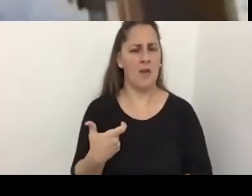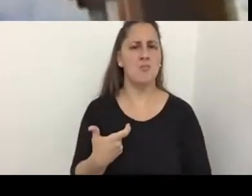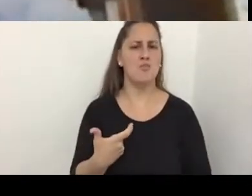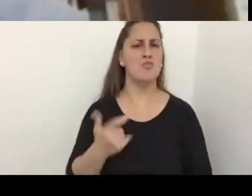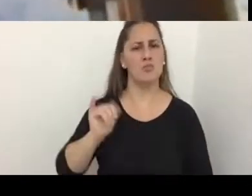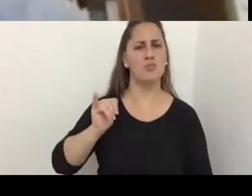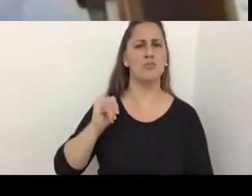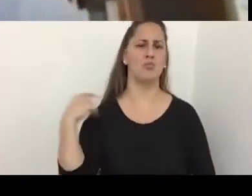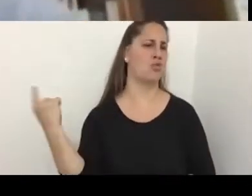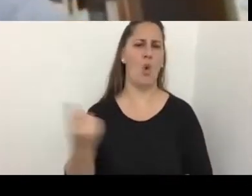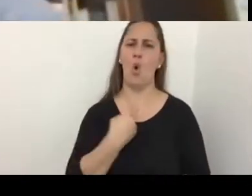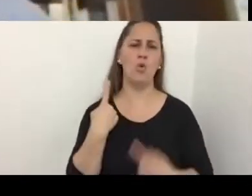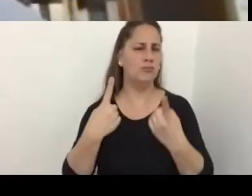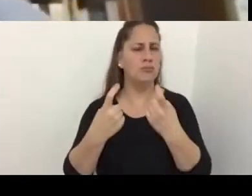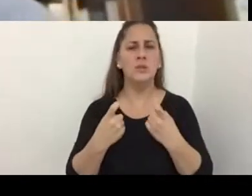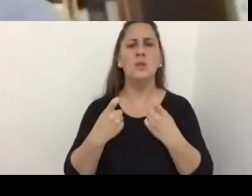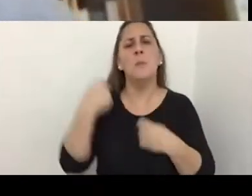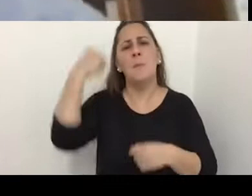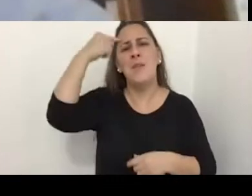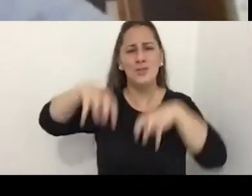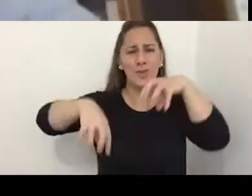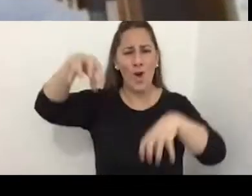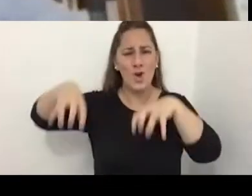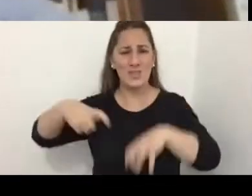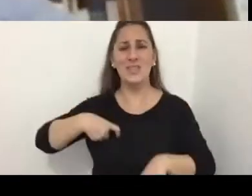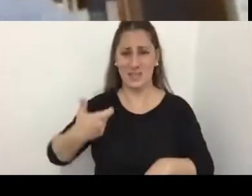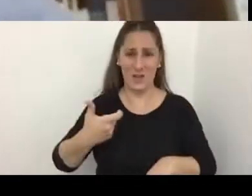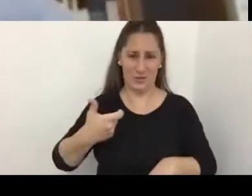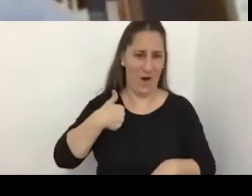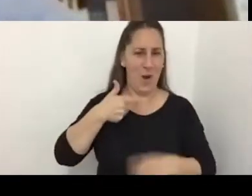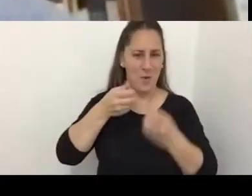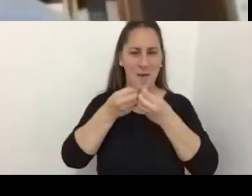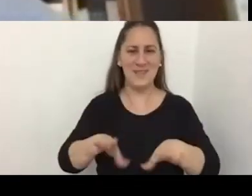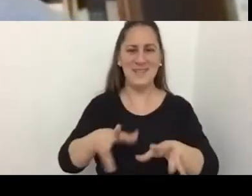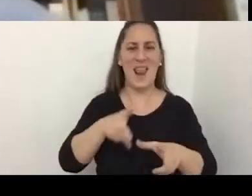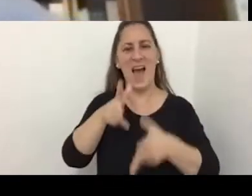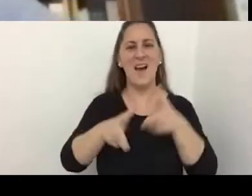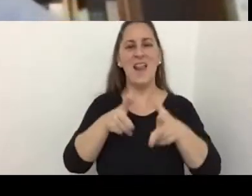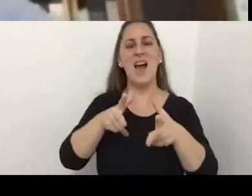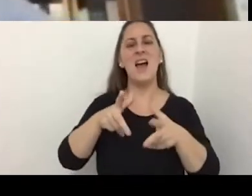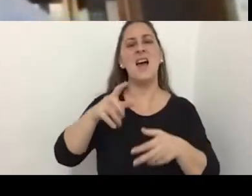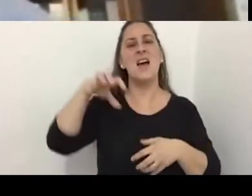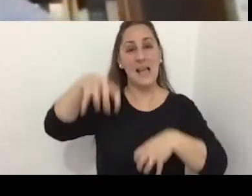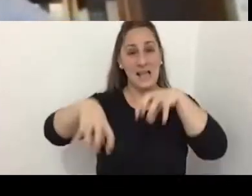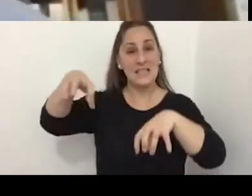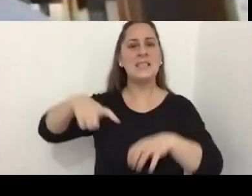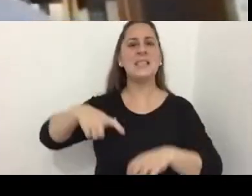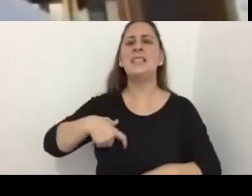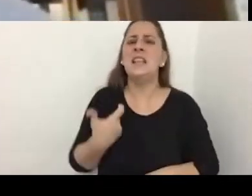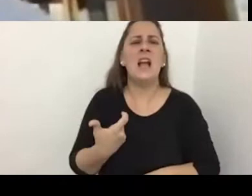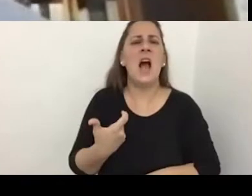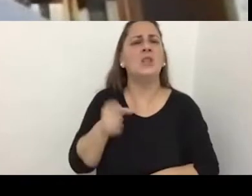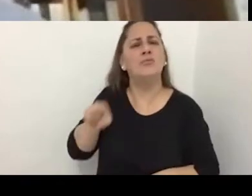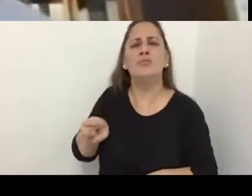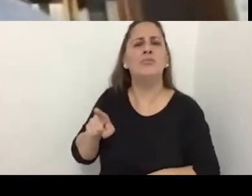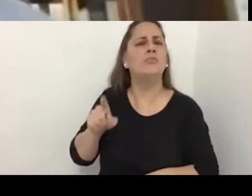todos. Yo creo que los sindicatos, hoy voy a hablar, ahora voy a empezar hablando de eso, los sindicatos están llamados a cumplir un